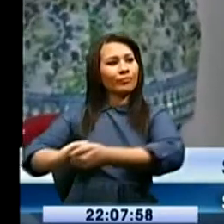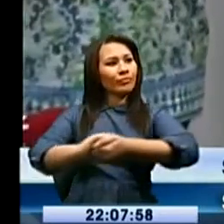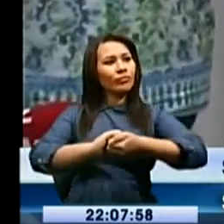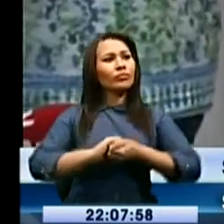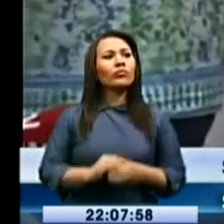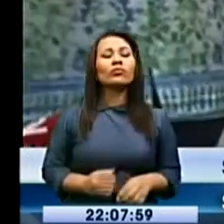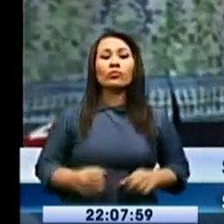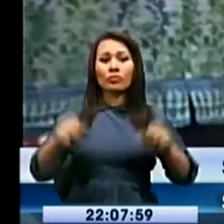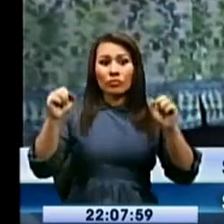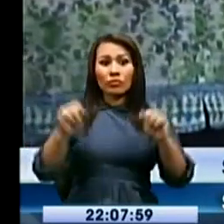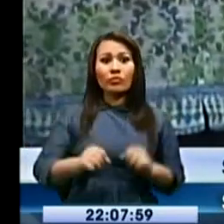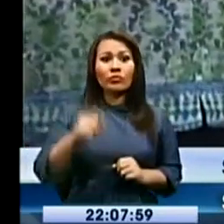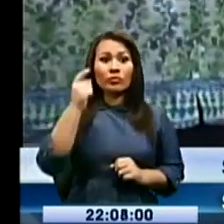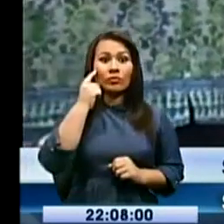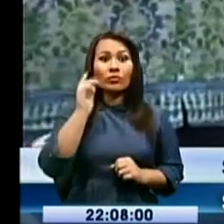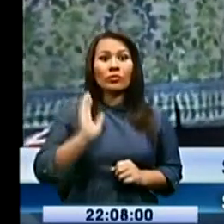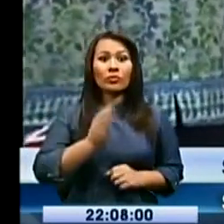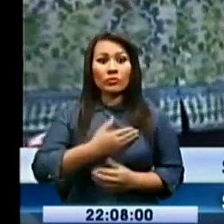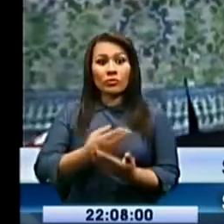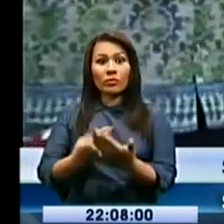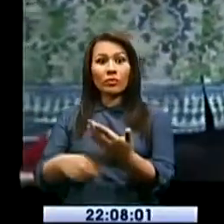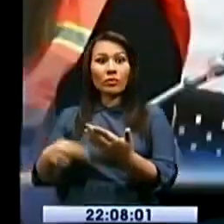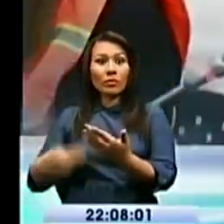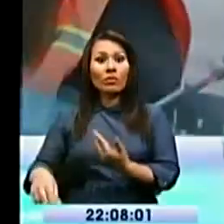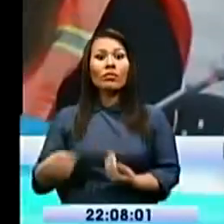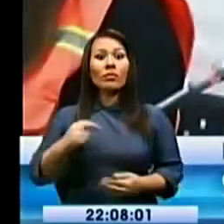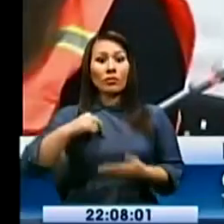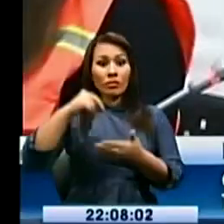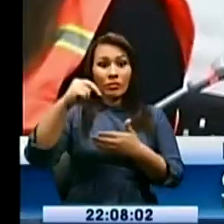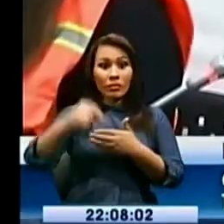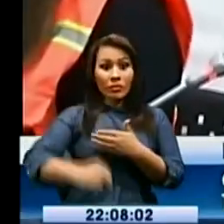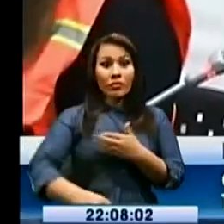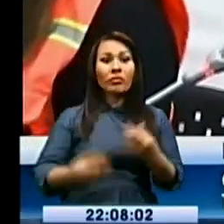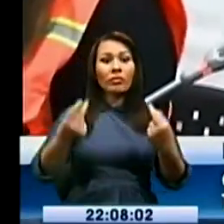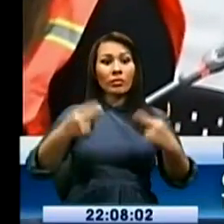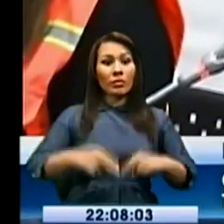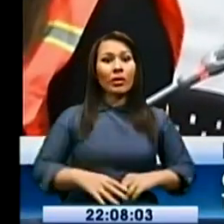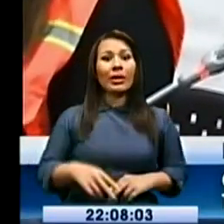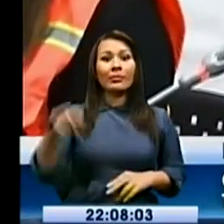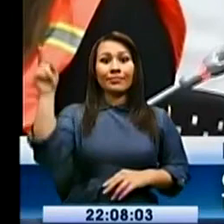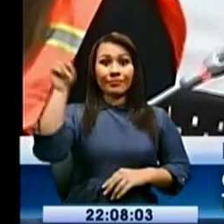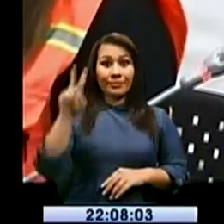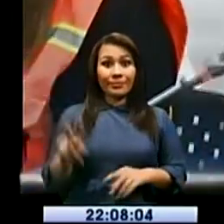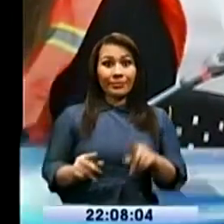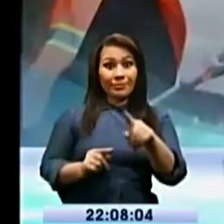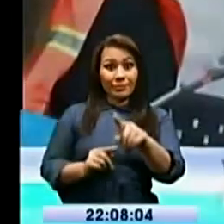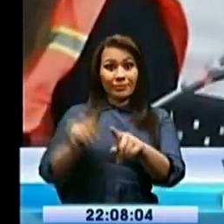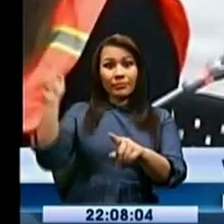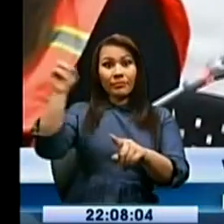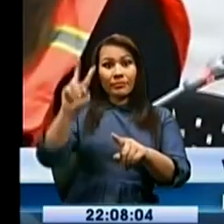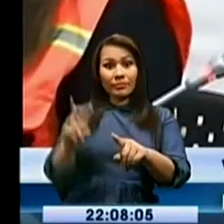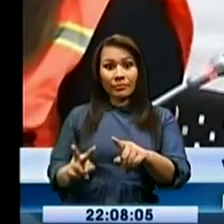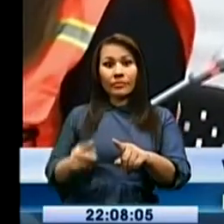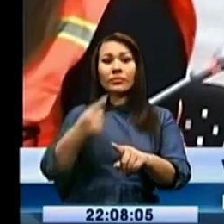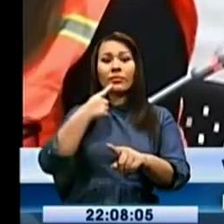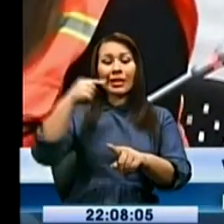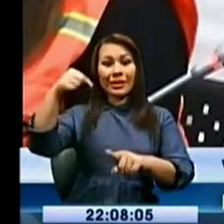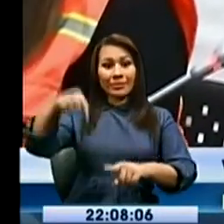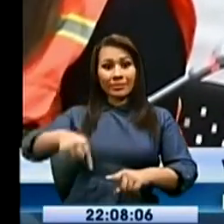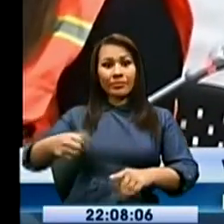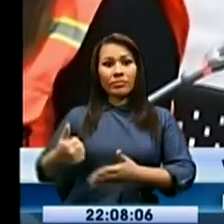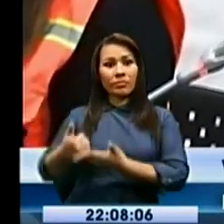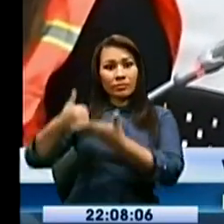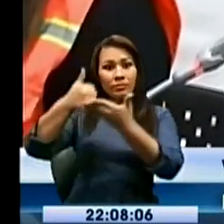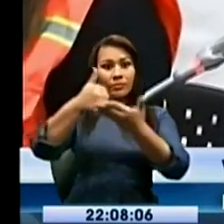ese mundo que queremos que habiten nuestros hijos y nuestros nietos. Y en virtud que Venezuela tiene en este momento la presidencia pro